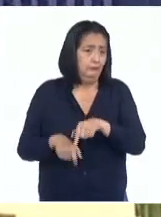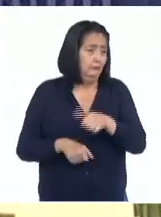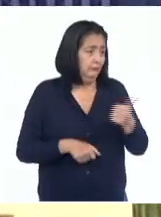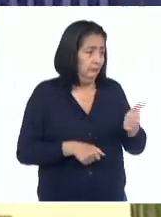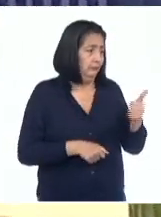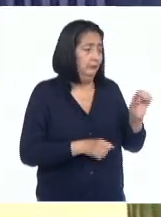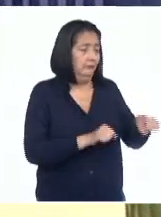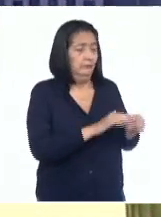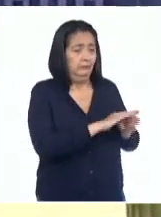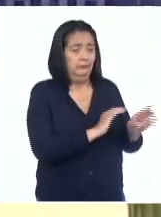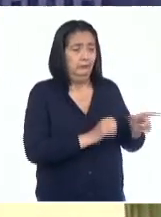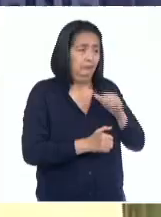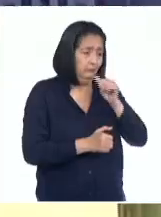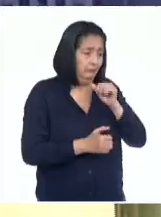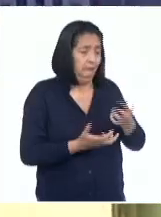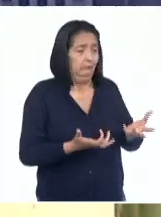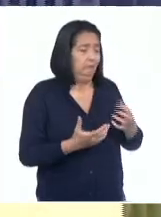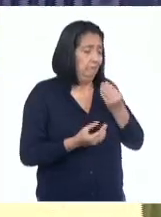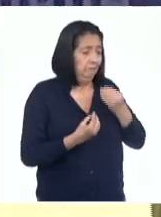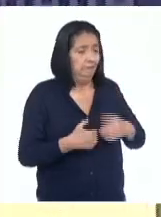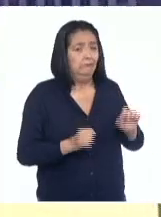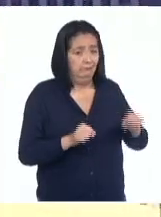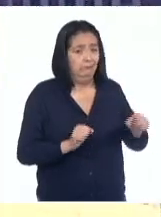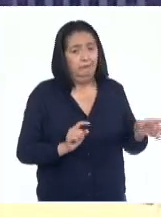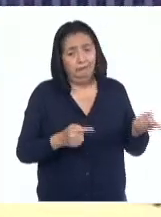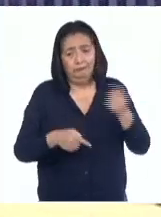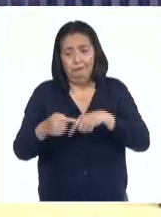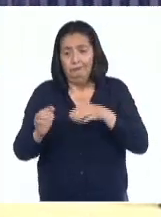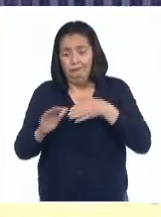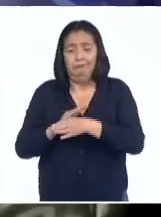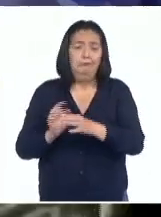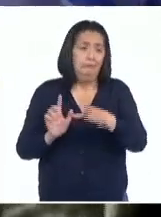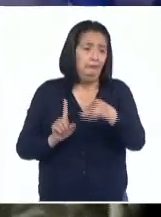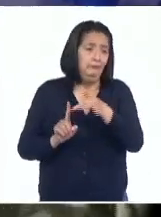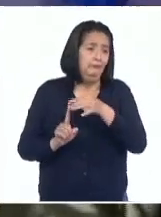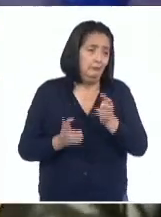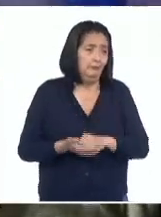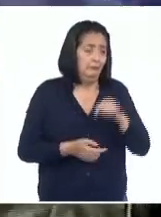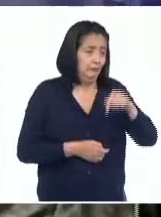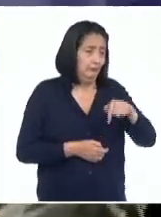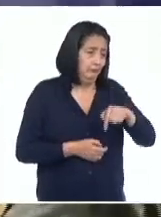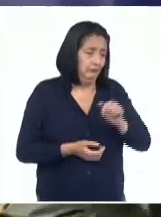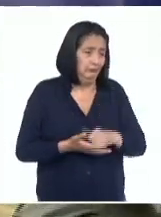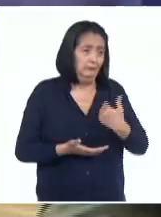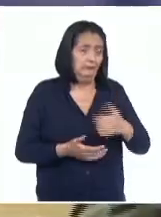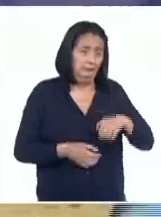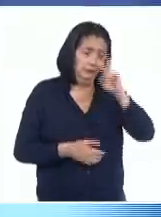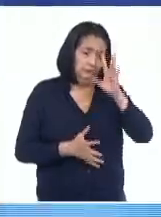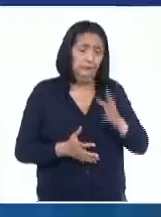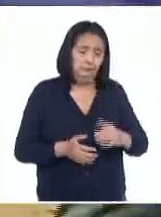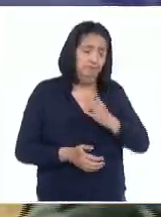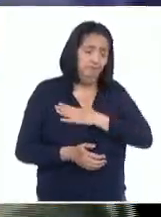y que están mal alimentados y que se pueden tranquilamente contagiar en cualquiera de estos entrada basta entonces acá se trata de ser ser patriotas de